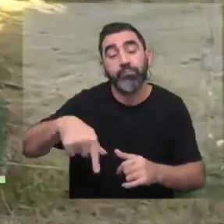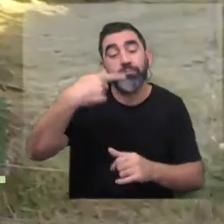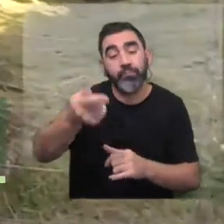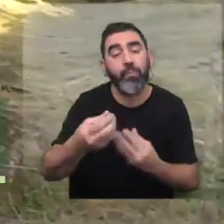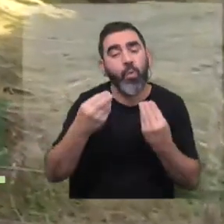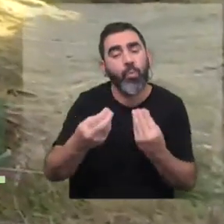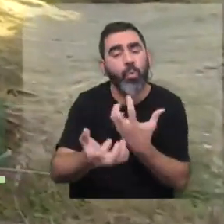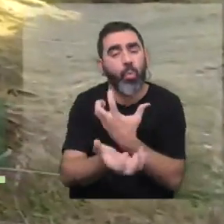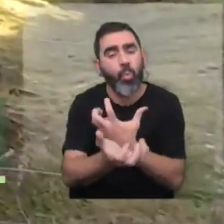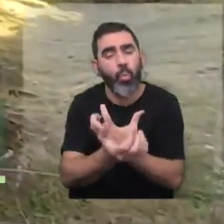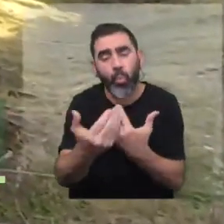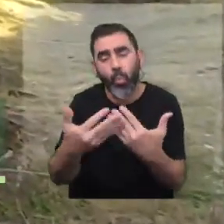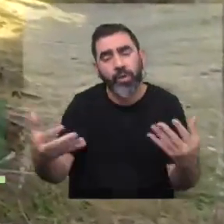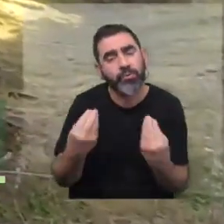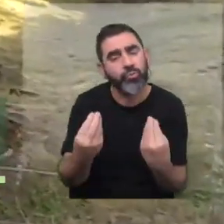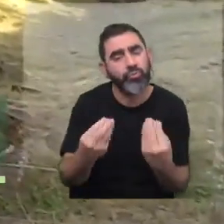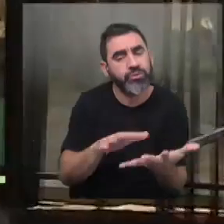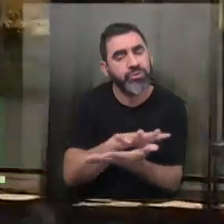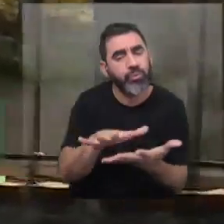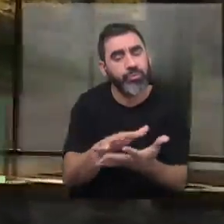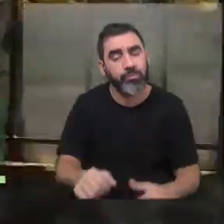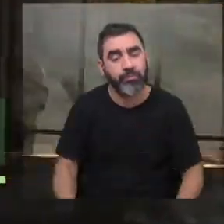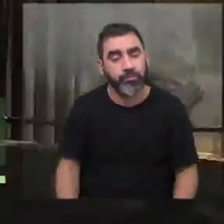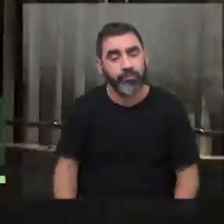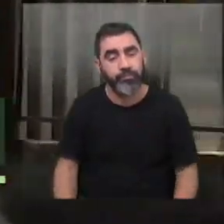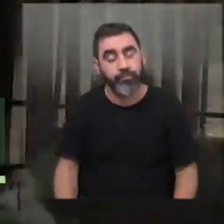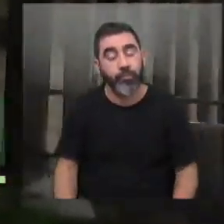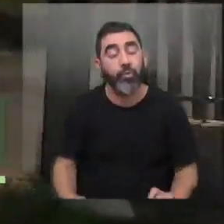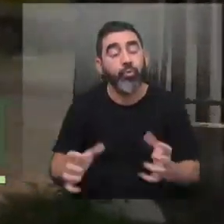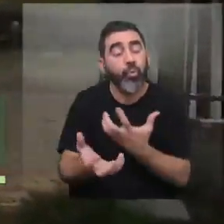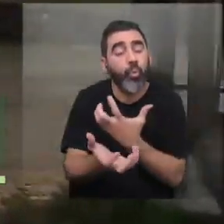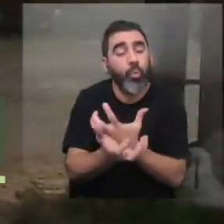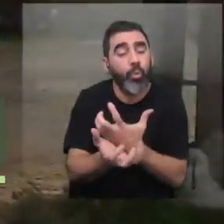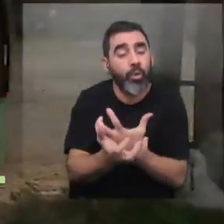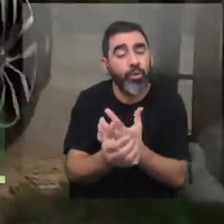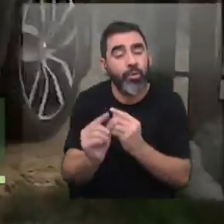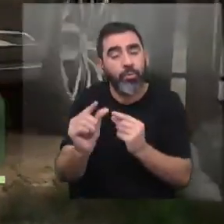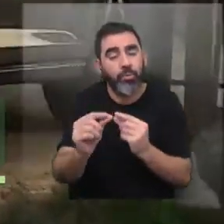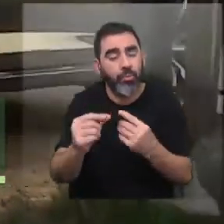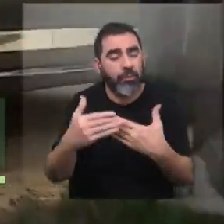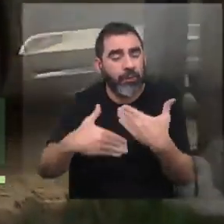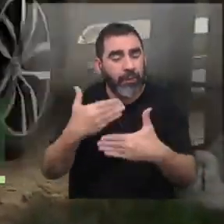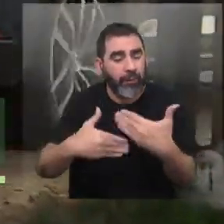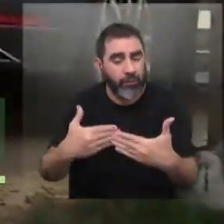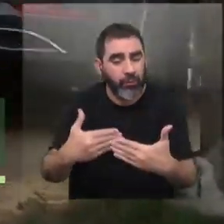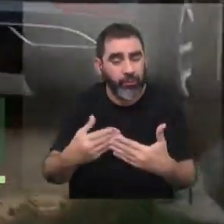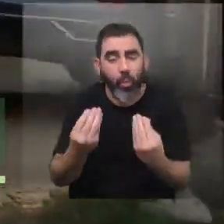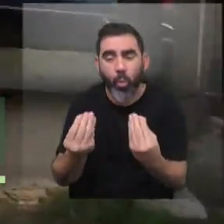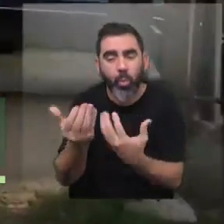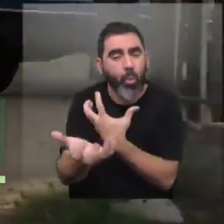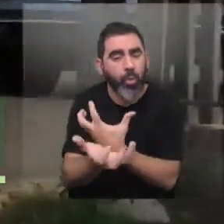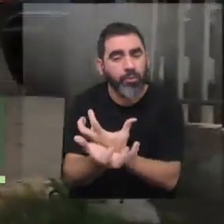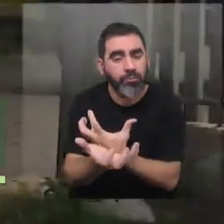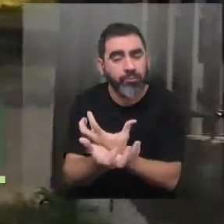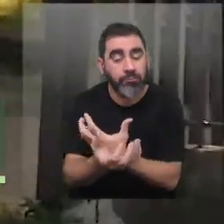estado de los restos encontrados lo que se he encontrado hasta ahora son huesos y algún poco de textil digo Y cómo están no